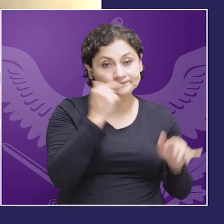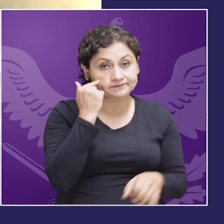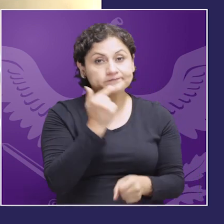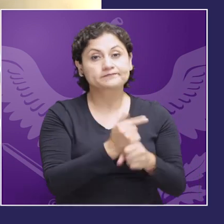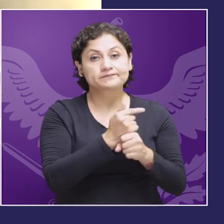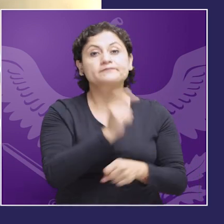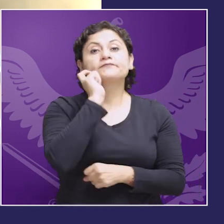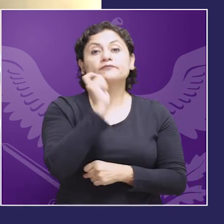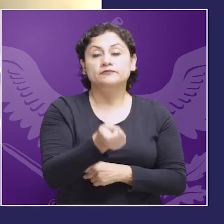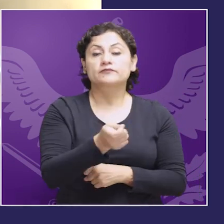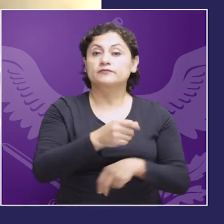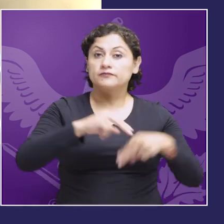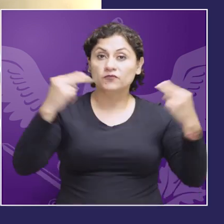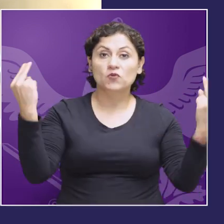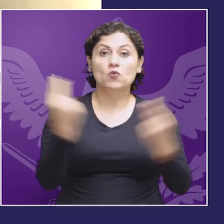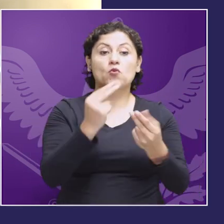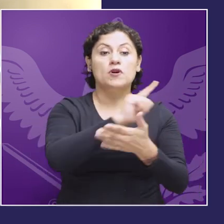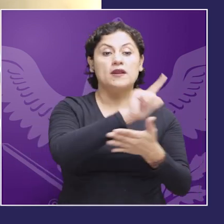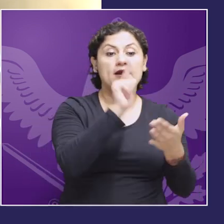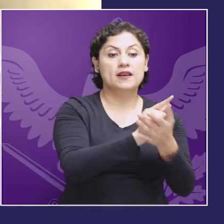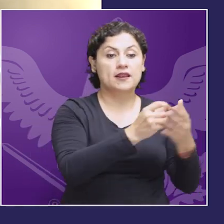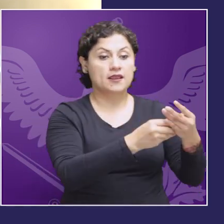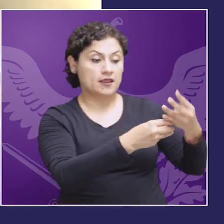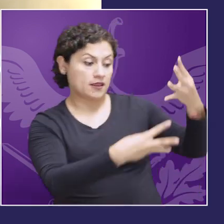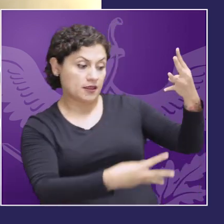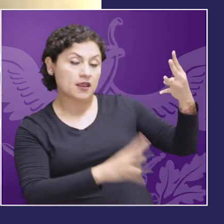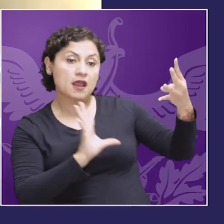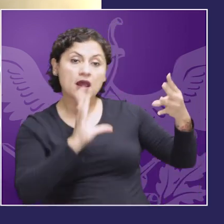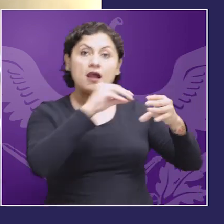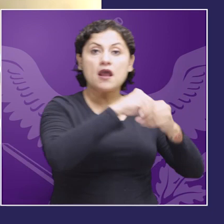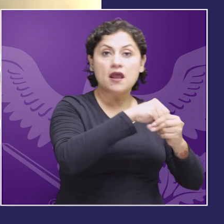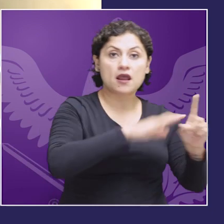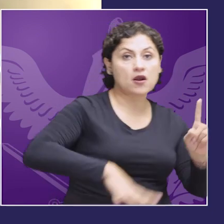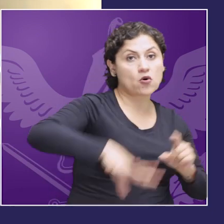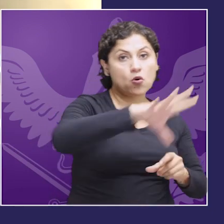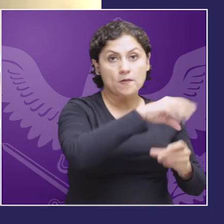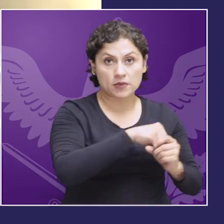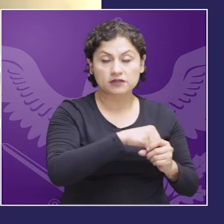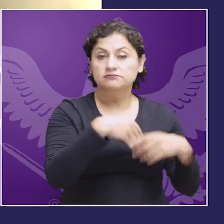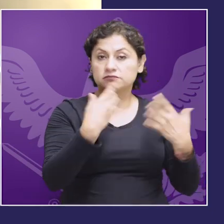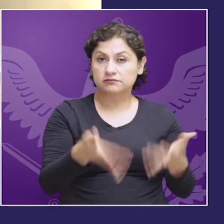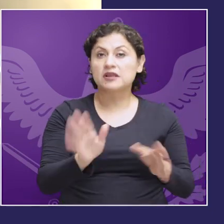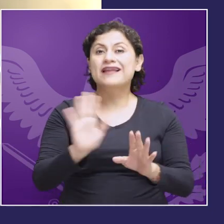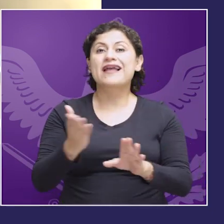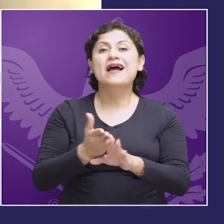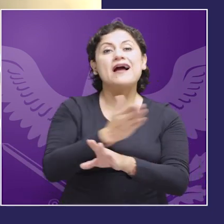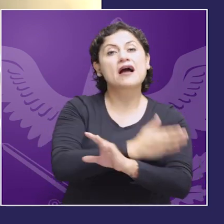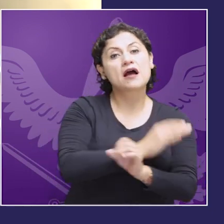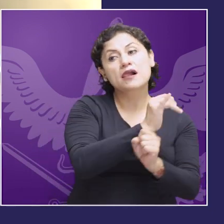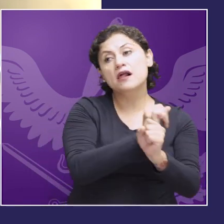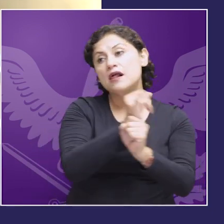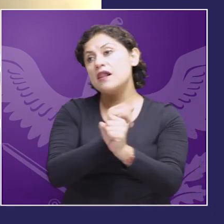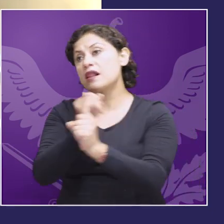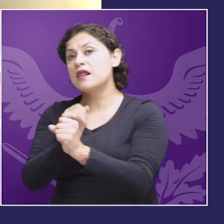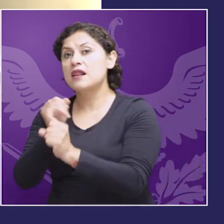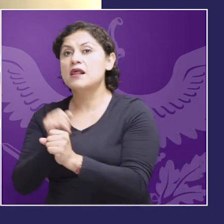podemos encontrar la necesidad de que la legislación sea integral. Inclusive MESECVI